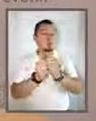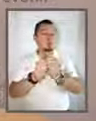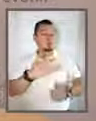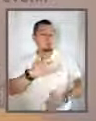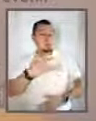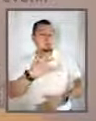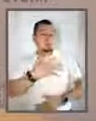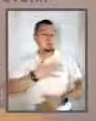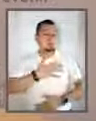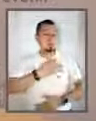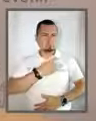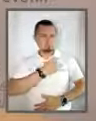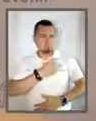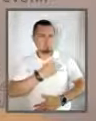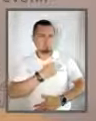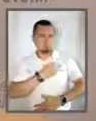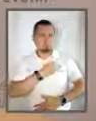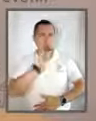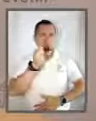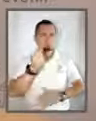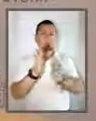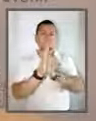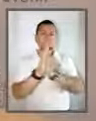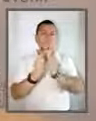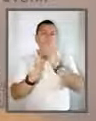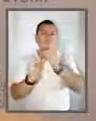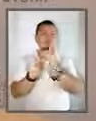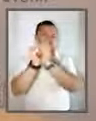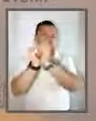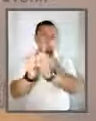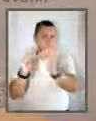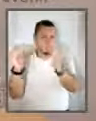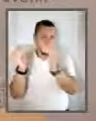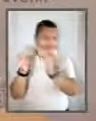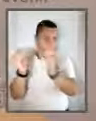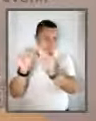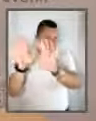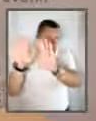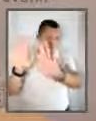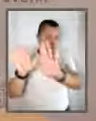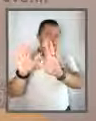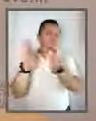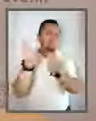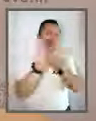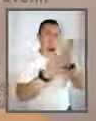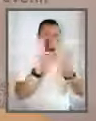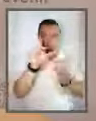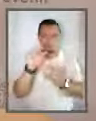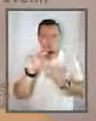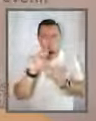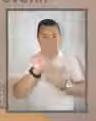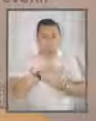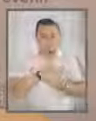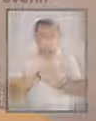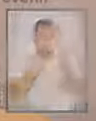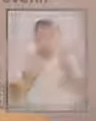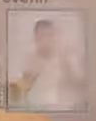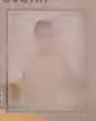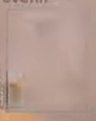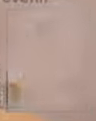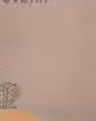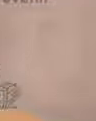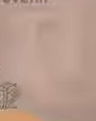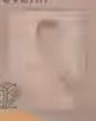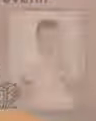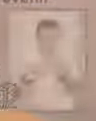leves, por lo cual se les indicó un aislamiento domiciliario. A través de la prueba de PCR se notificó